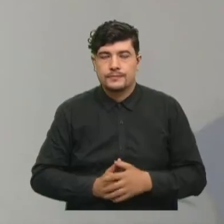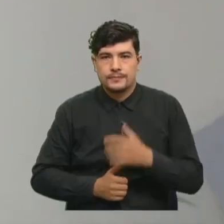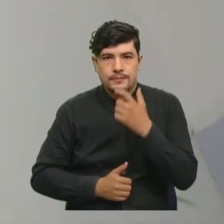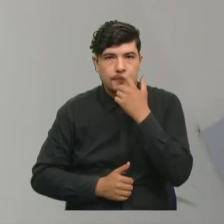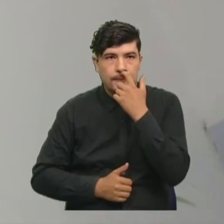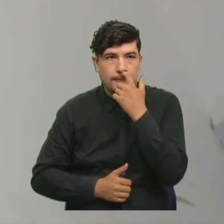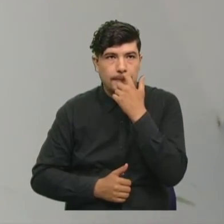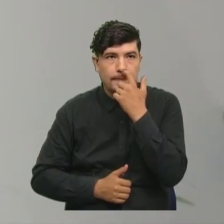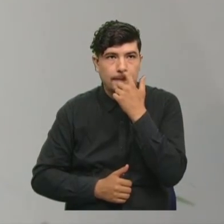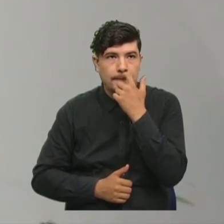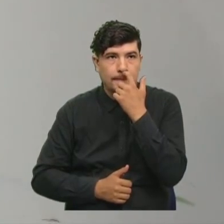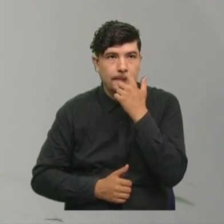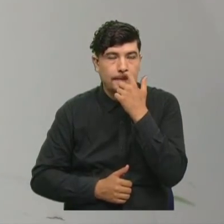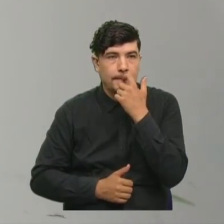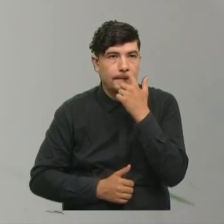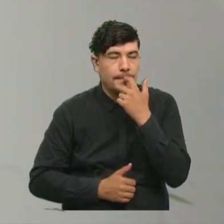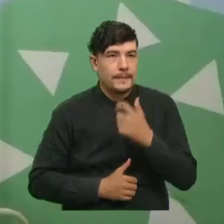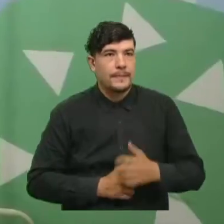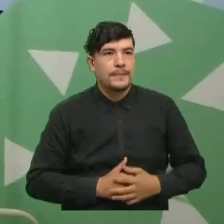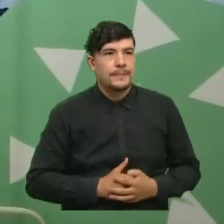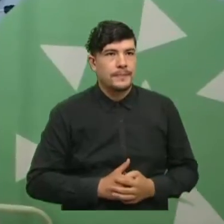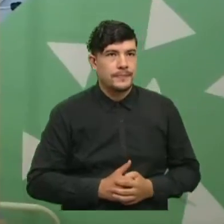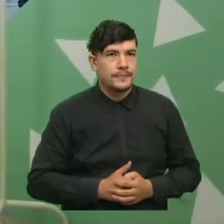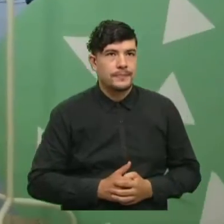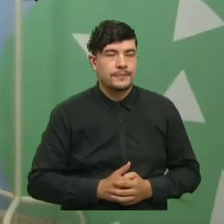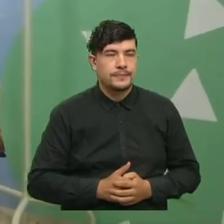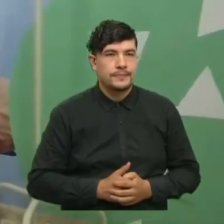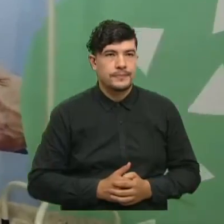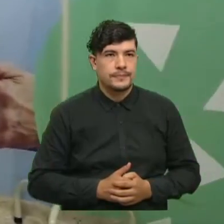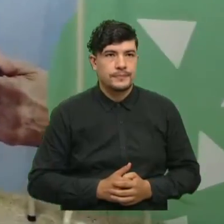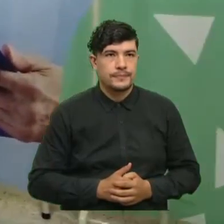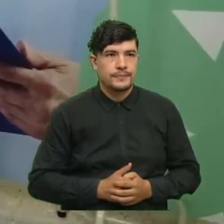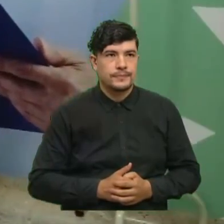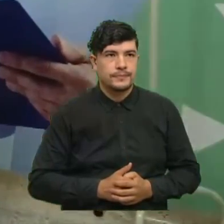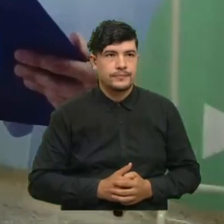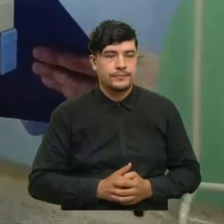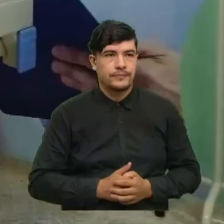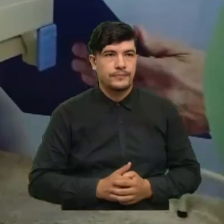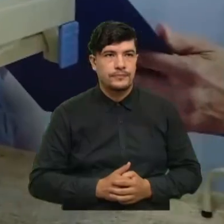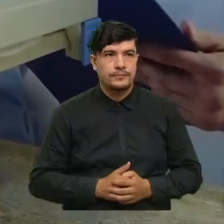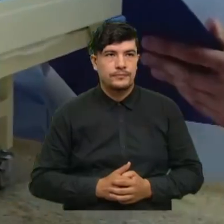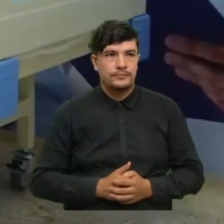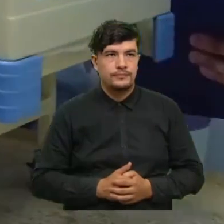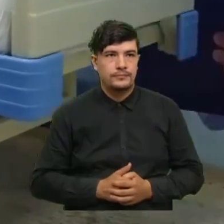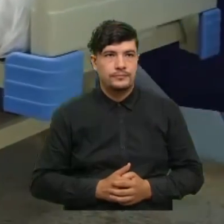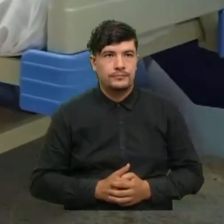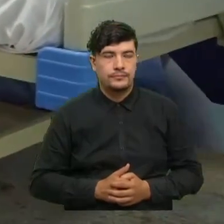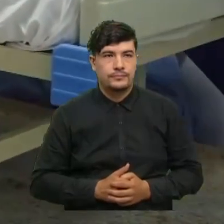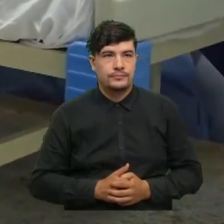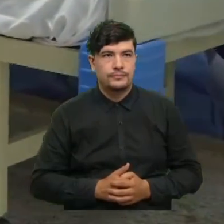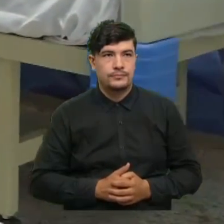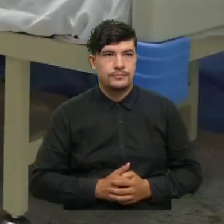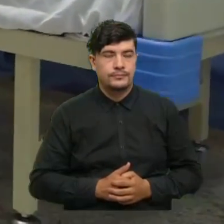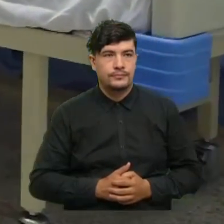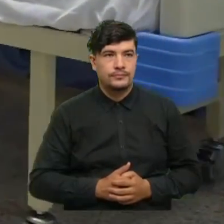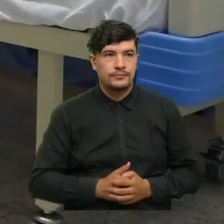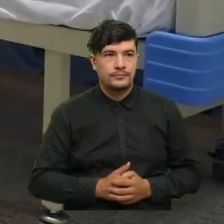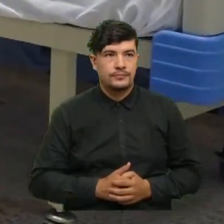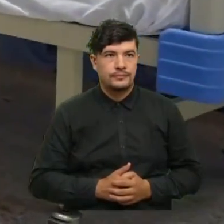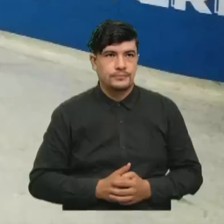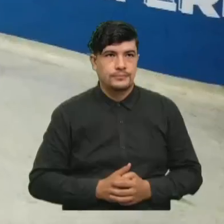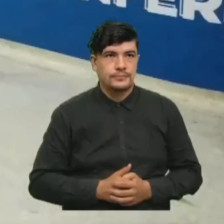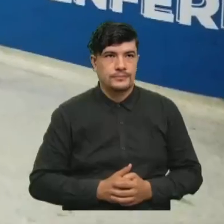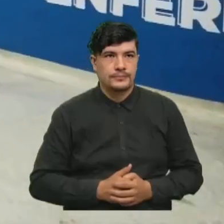suspendidas estamos avanzando o sea hay un trabajo importante por el magdalena medio por barranca almeja y por nuestro bello departamento de santander pues